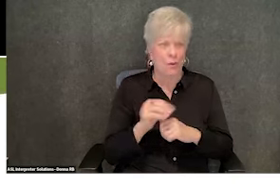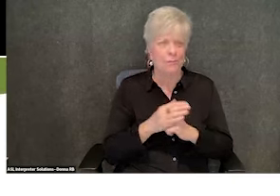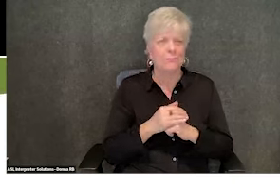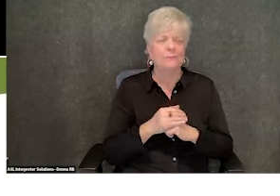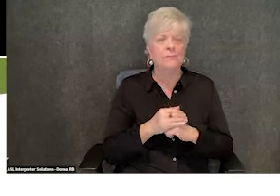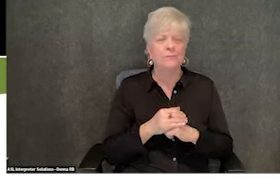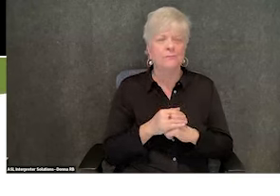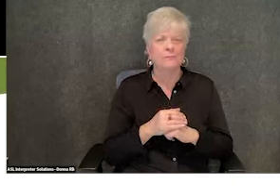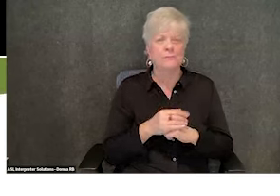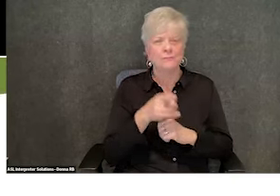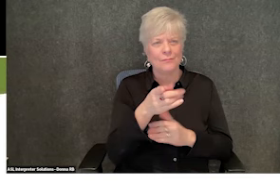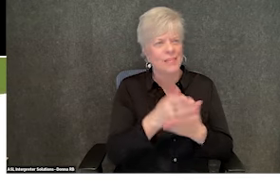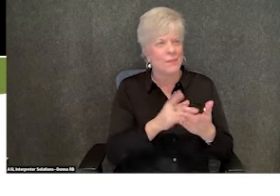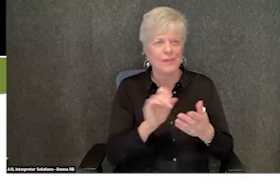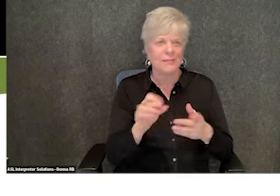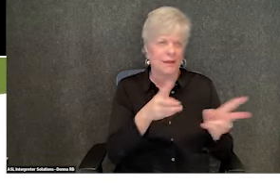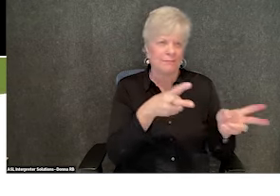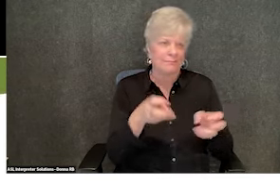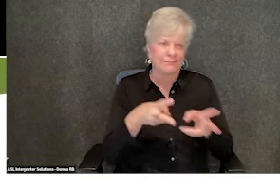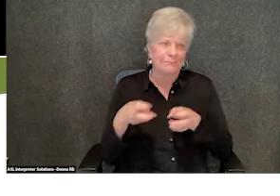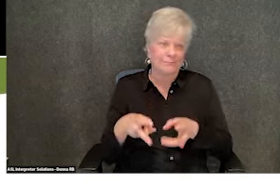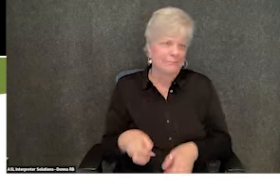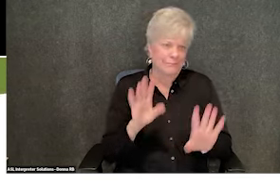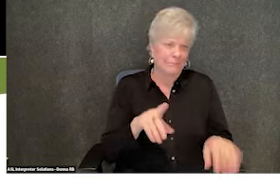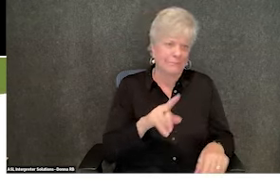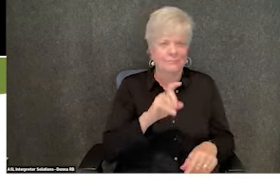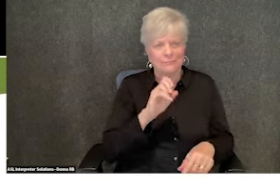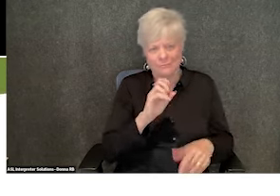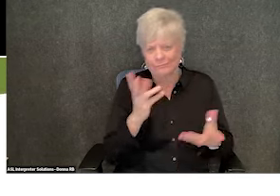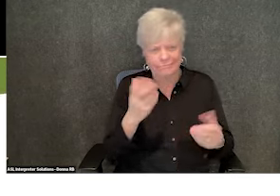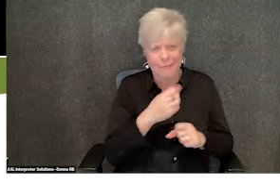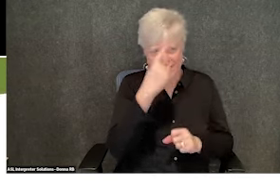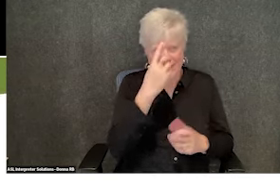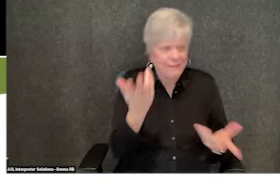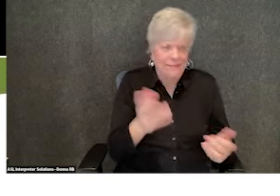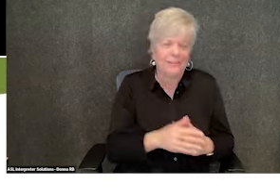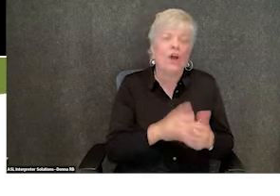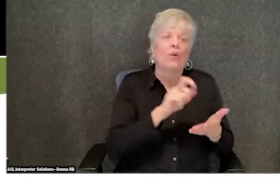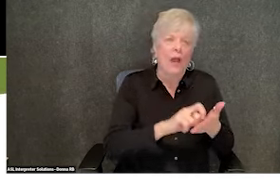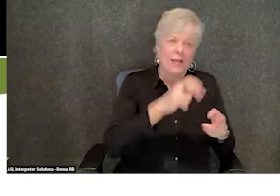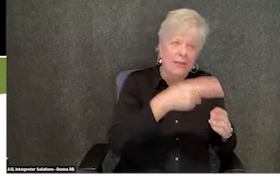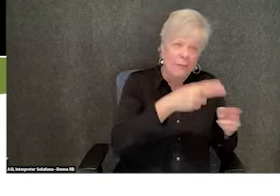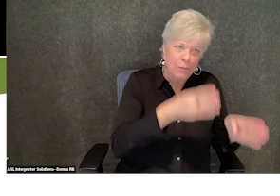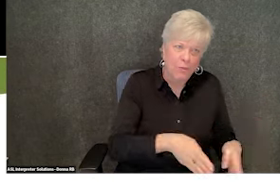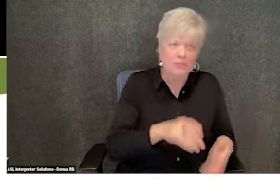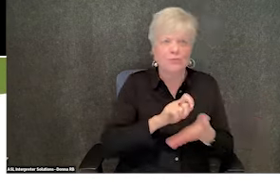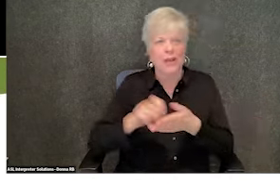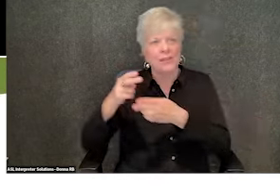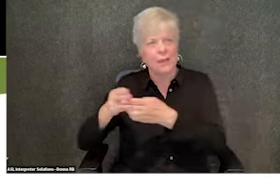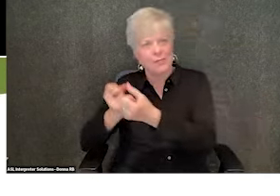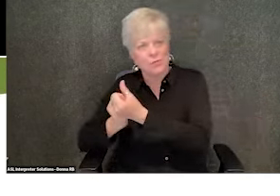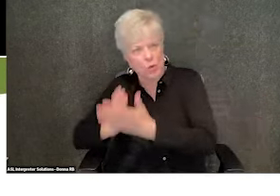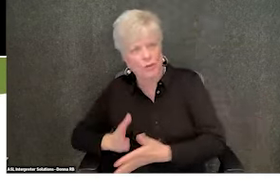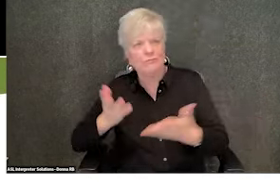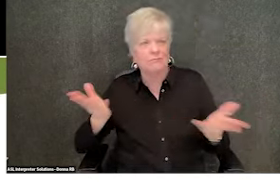unos elementos estándares incluidos en la forma y parte, claro, es muy obvio anotar el